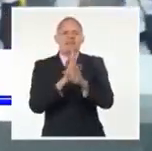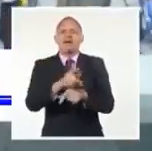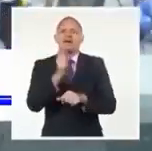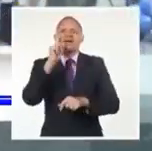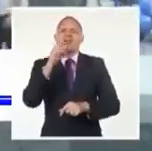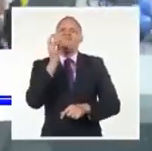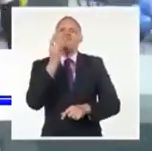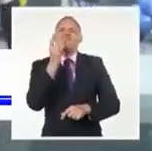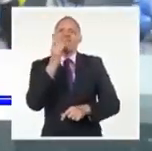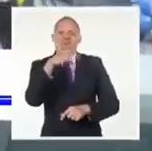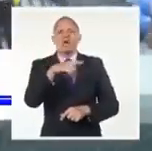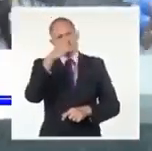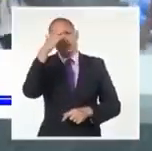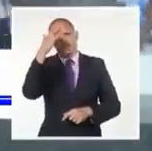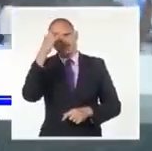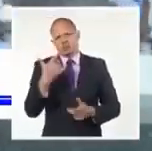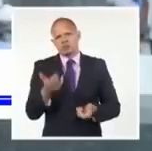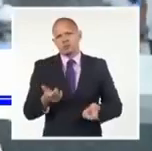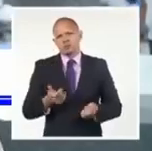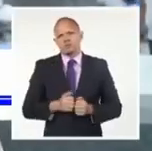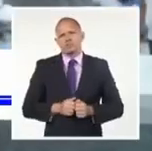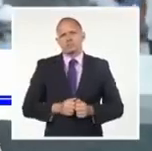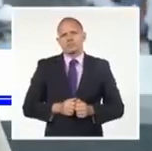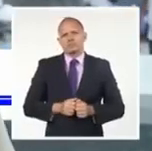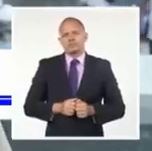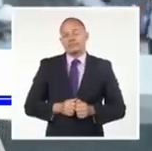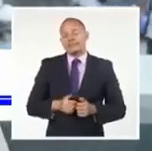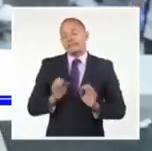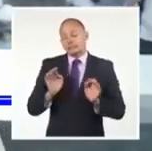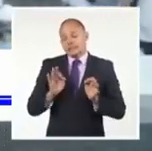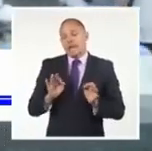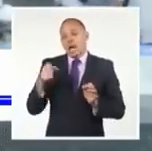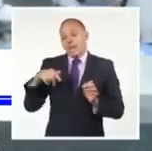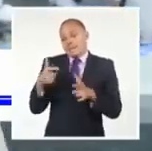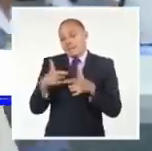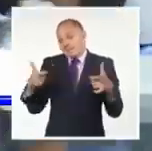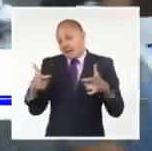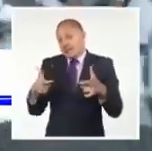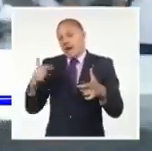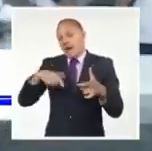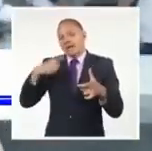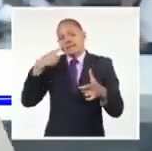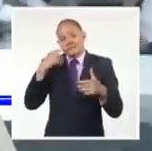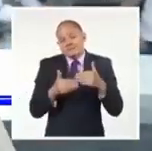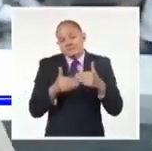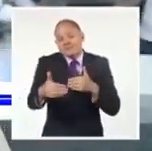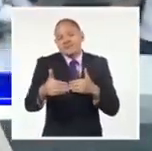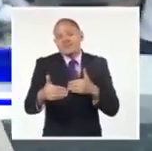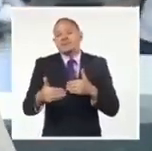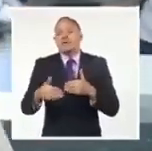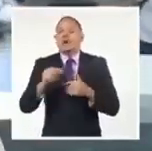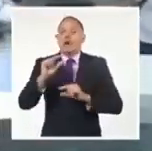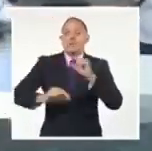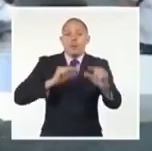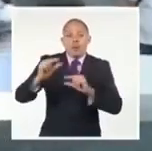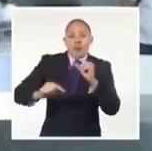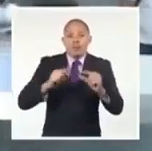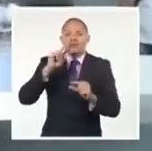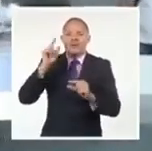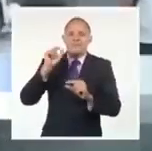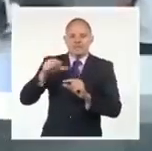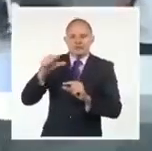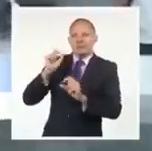incremento a la importación, era normal. Es lógico que una vez que ya se modifique la norma y favorezca a la importación, se